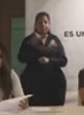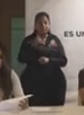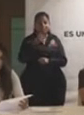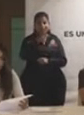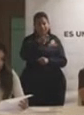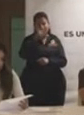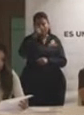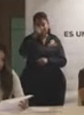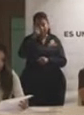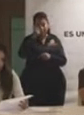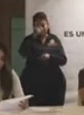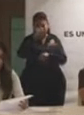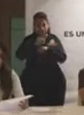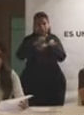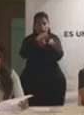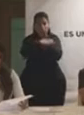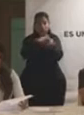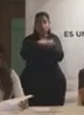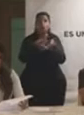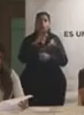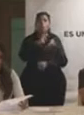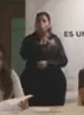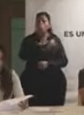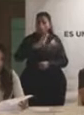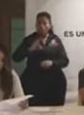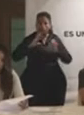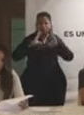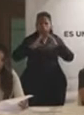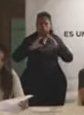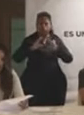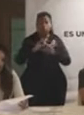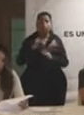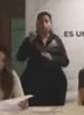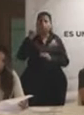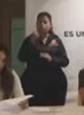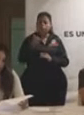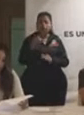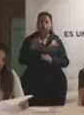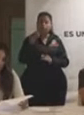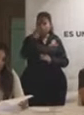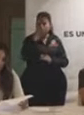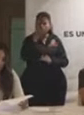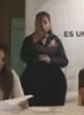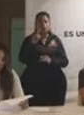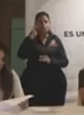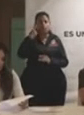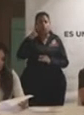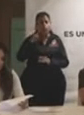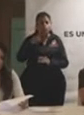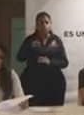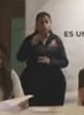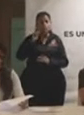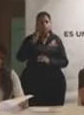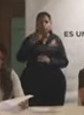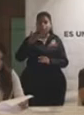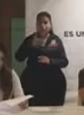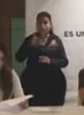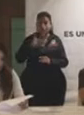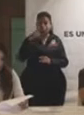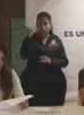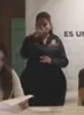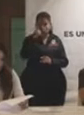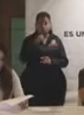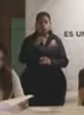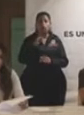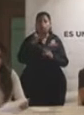brindará educación especial, pública, gratuita y adecuada a las personas que presenten la condición del